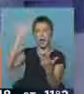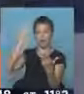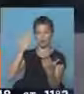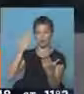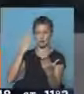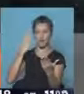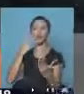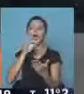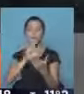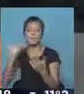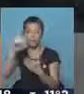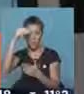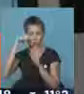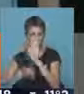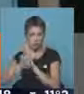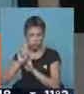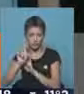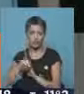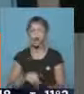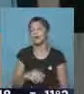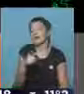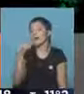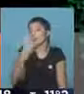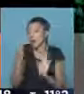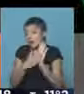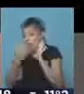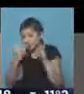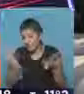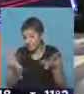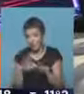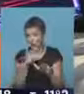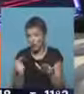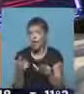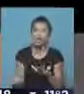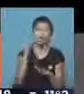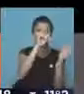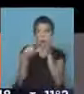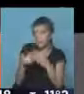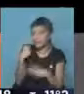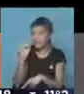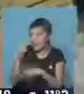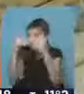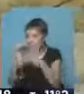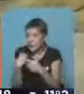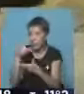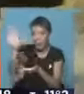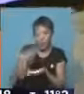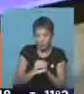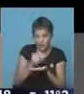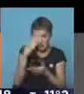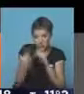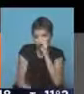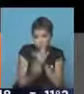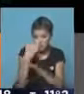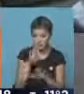norcoreanos. Aunque esto no constituye una prueba definitiva, ya que piratas informáticos de otros países podrían haber imitado el método. Una